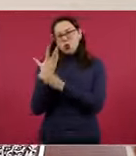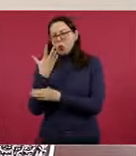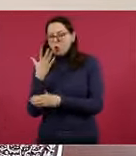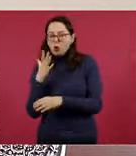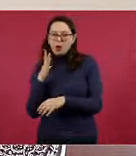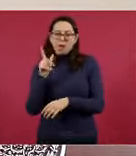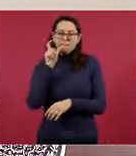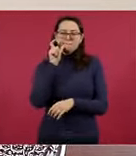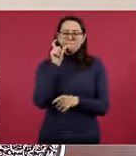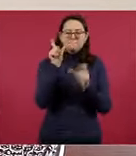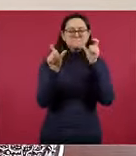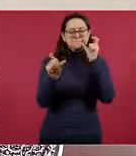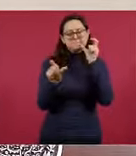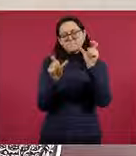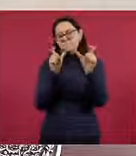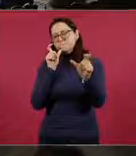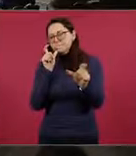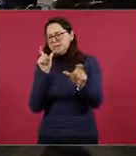sofismas